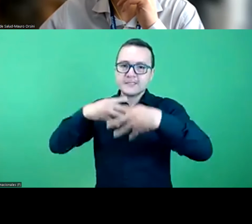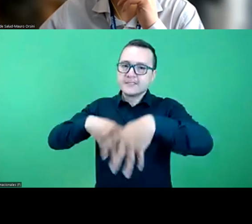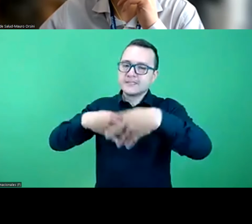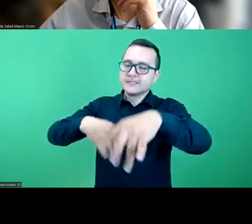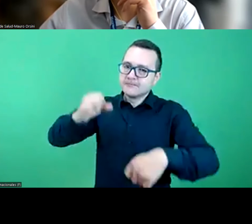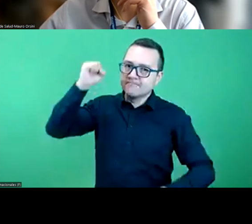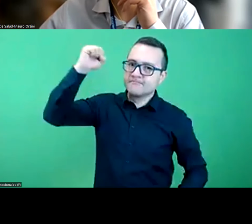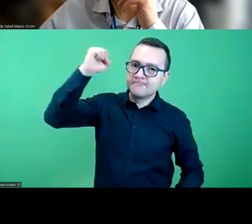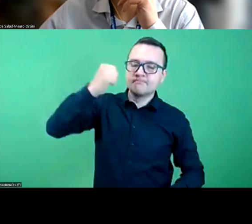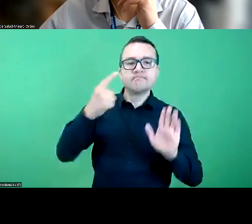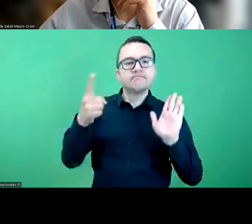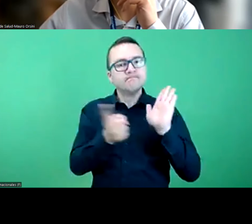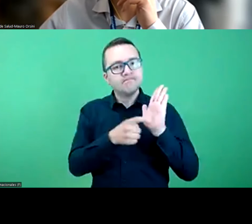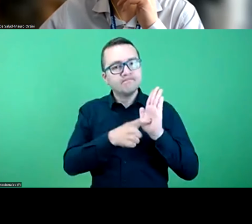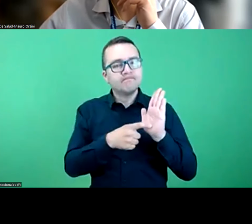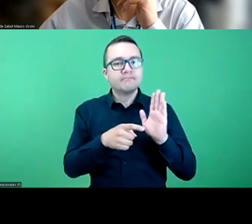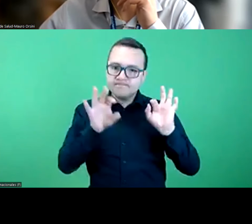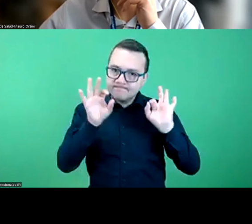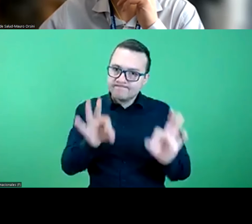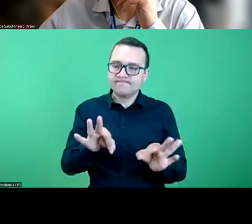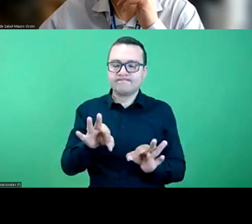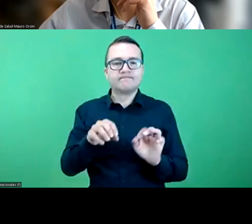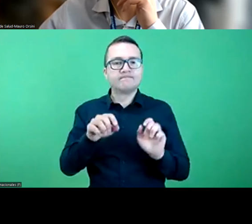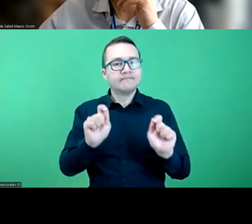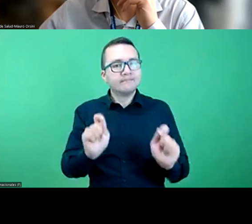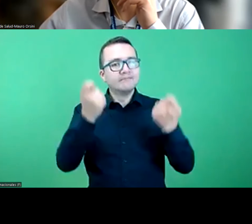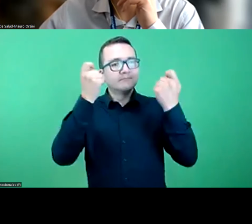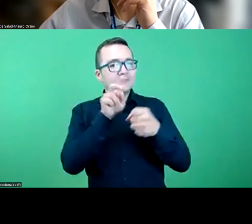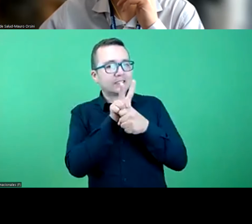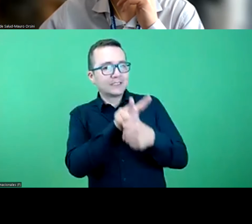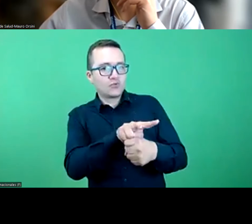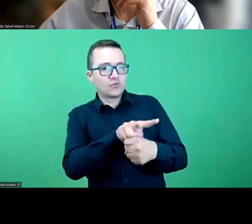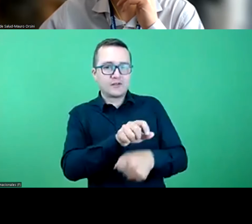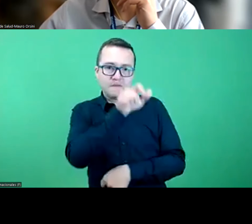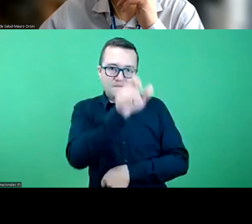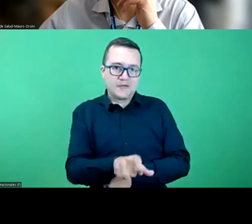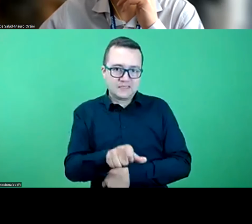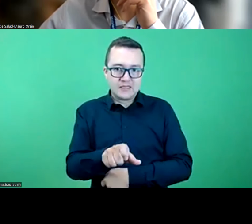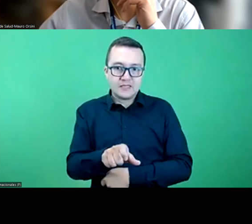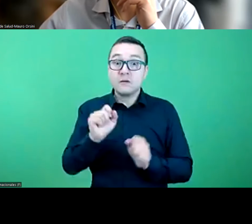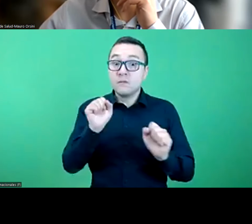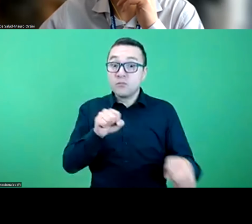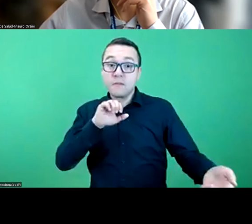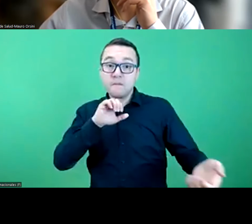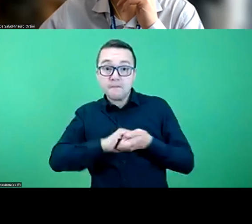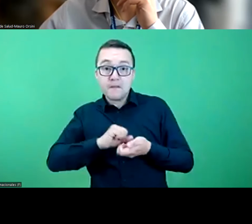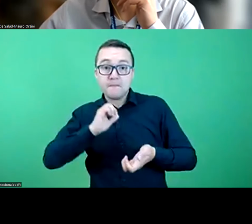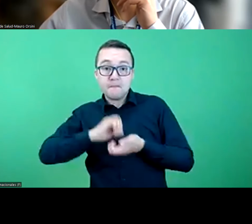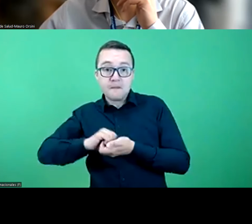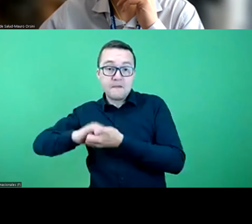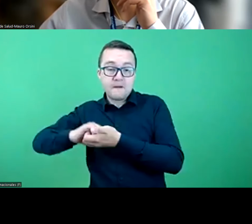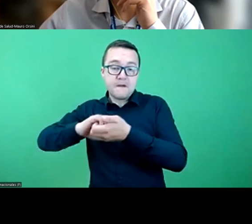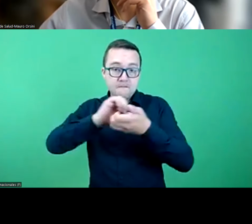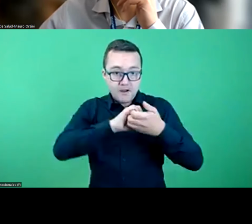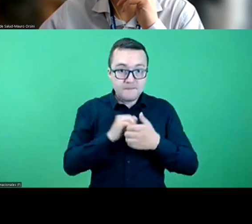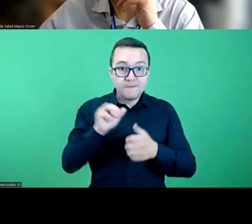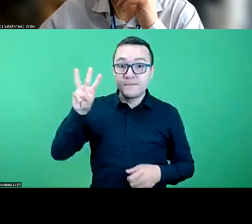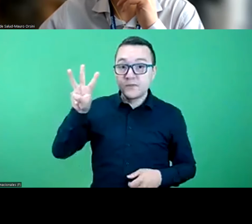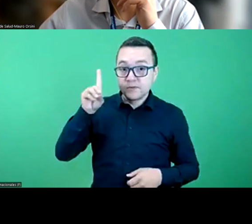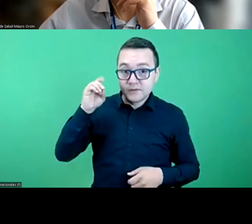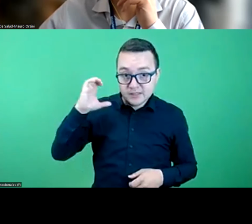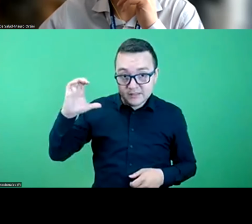estén en Estados Unidos a poder acompañar esta marcha en Washington, D.C., pero también a replicar en otros estados y en otros países,